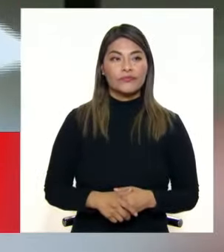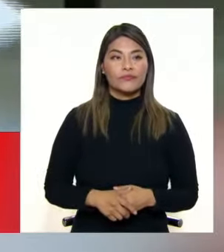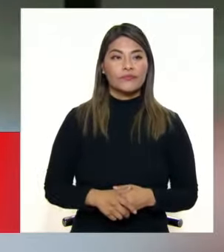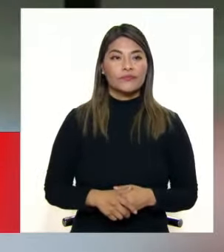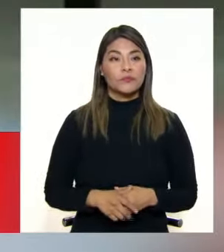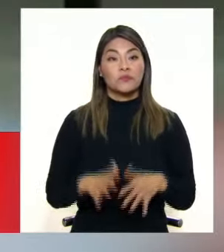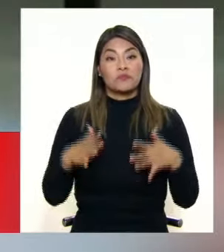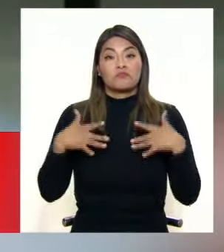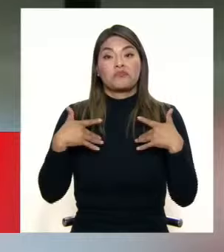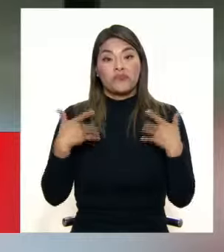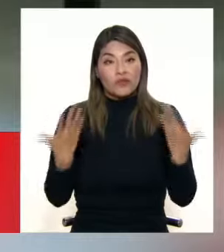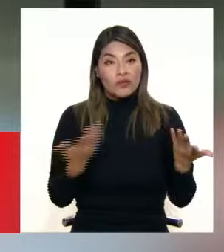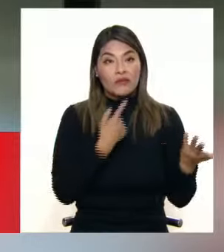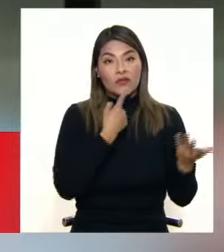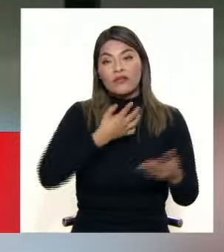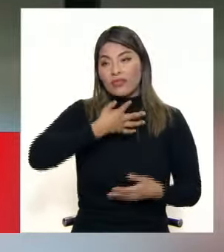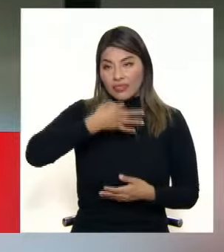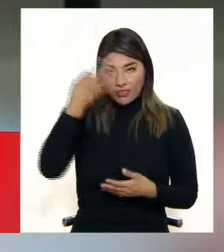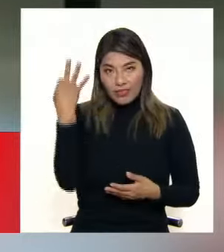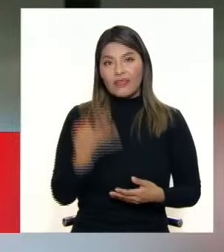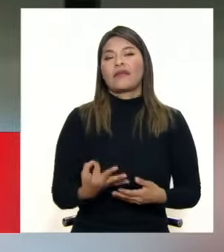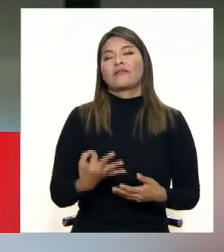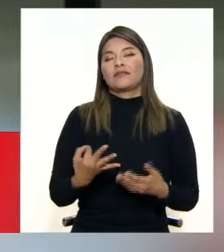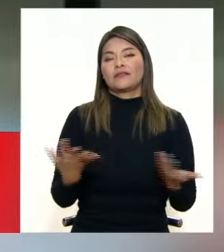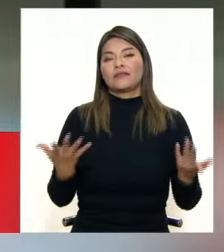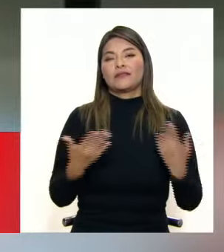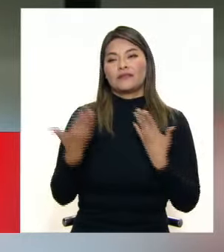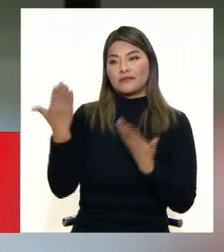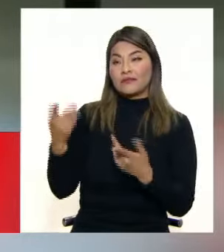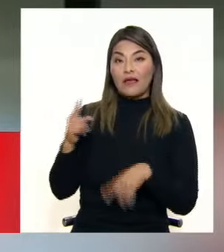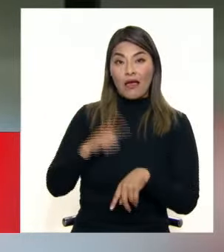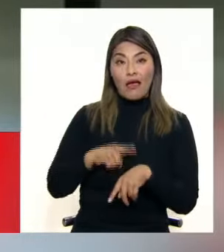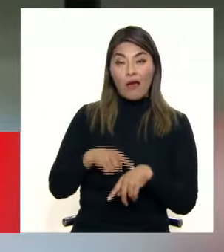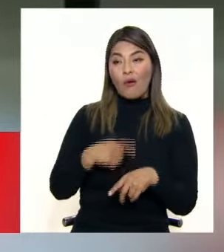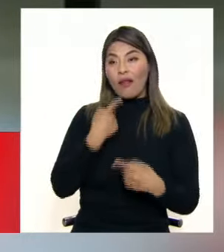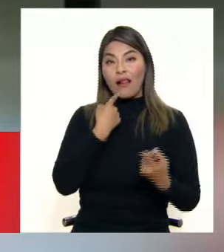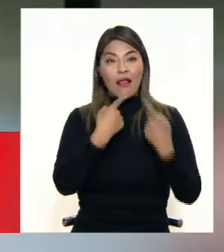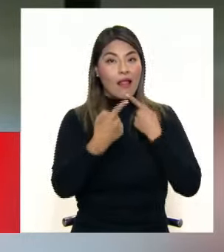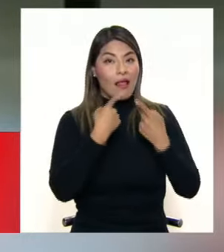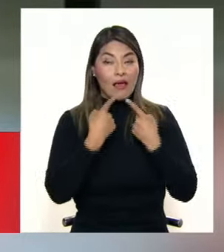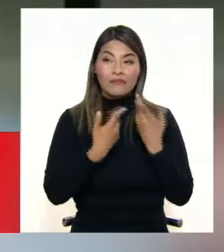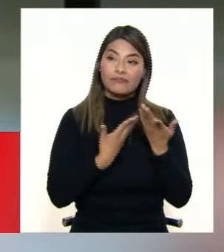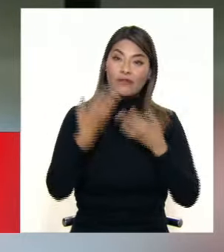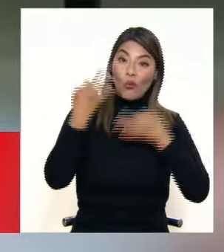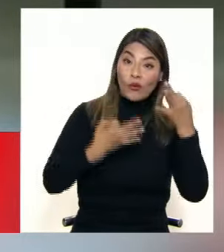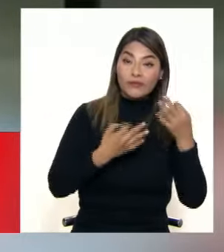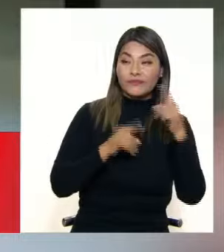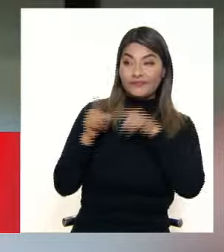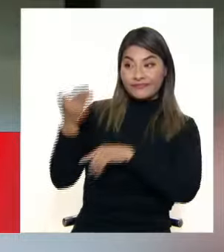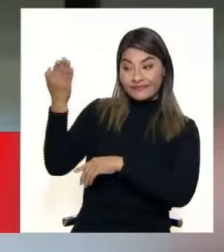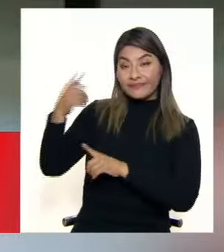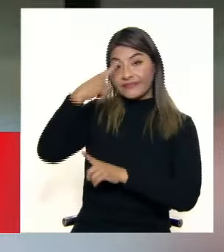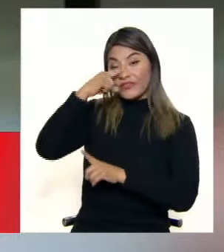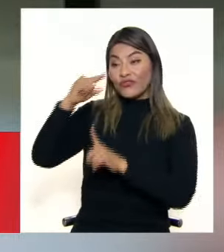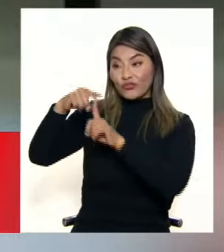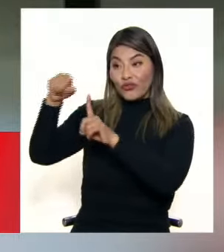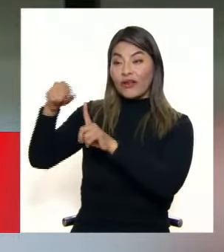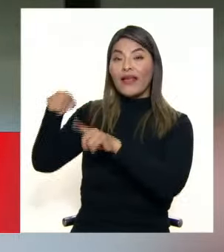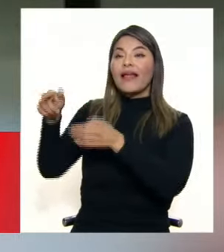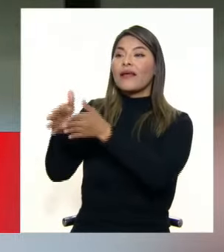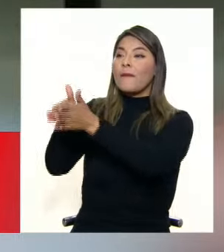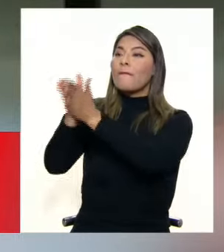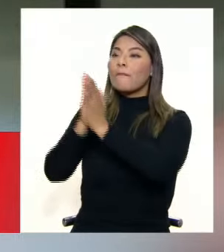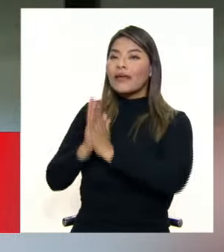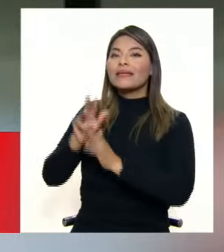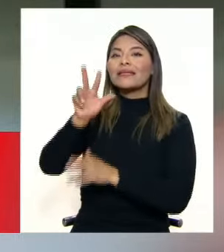Podemos afirmar, ya de cara al cierre de este juicio oral, que Alejandro Toledo Manrique solicitó